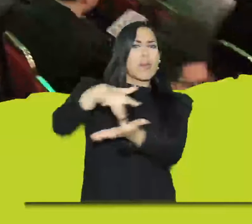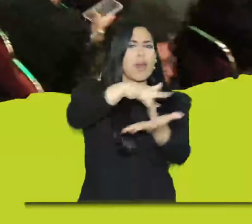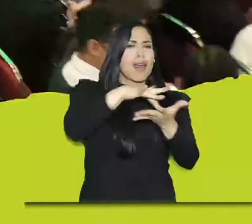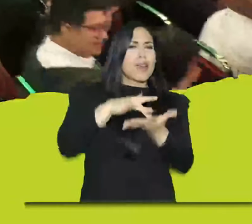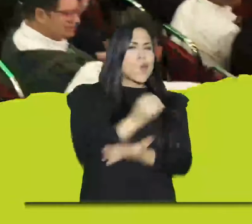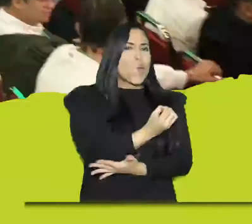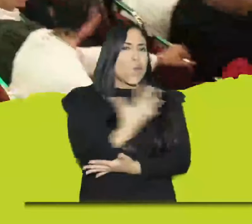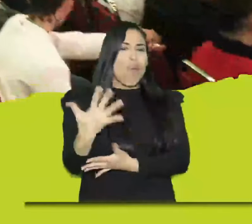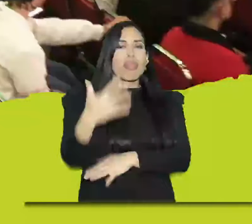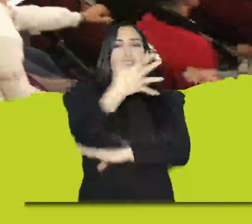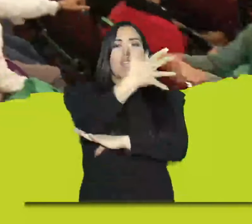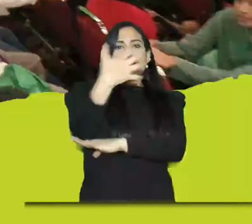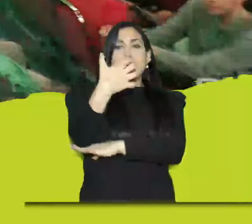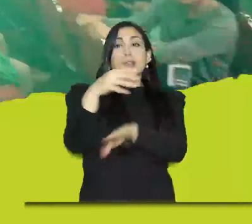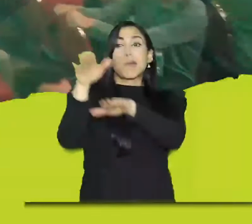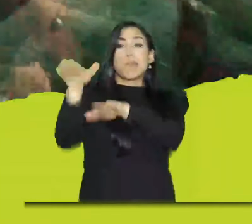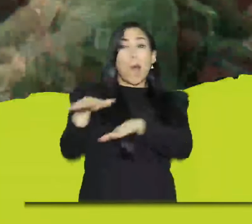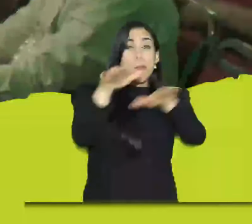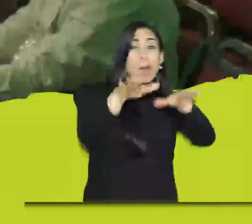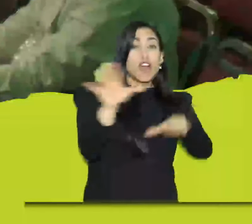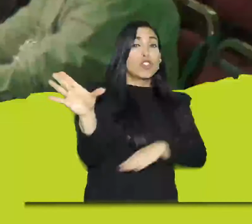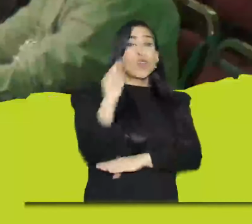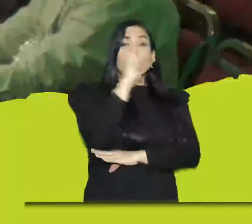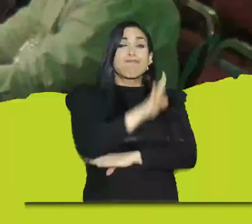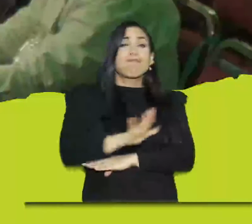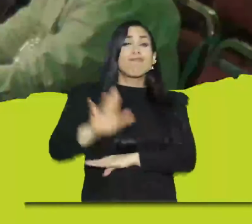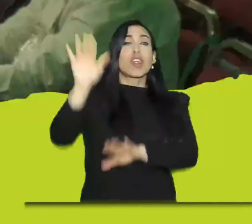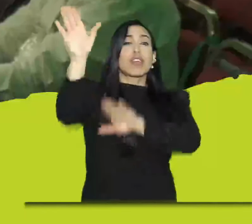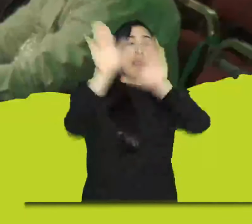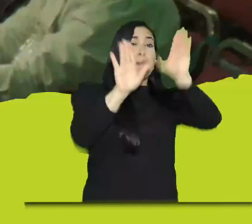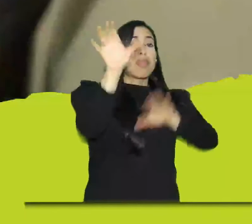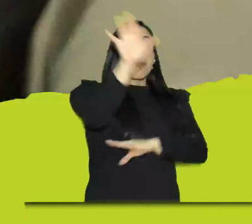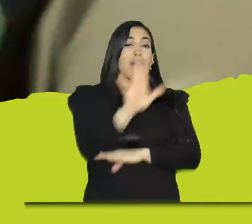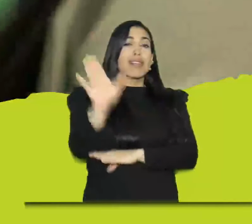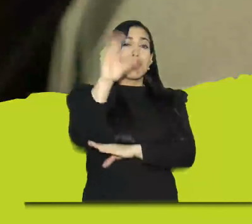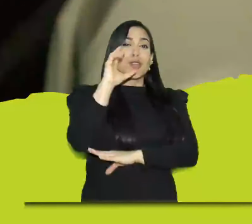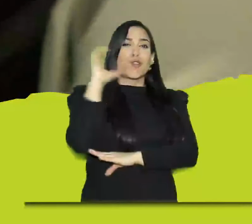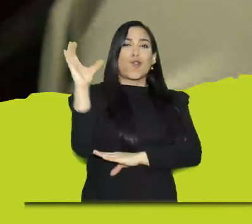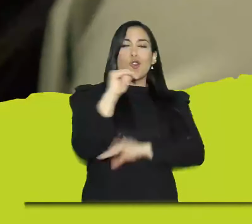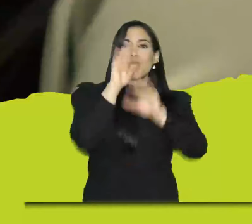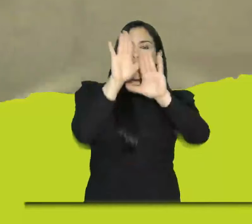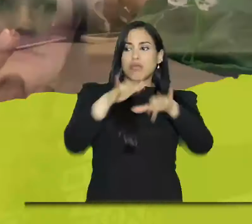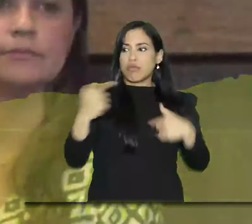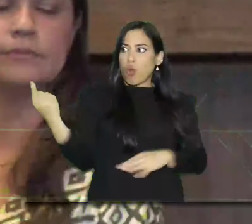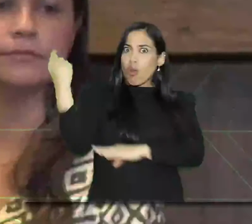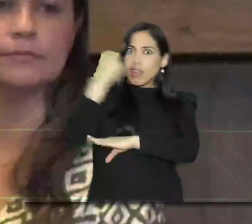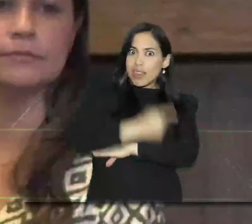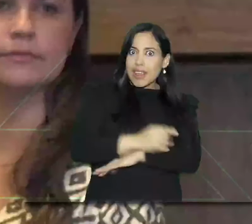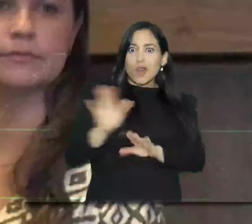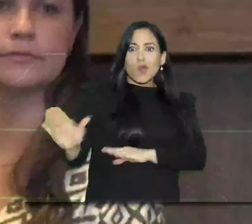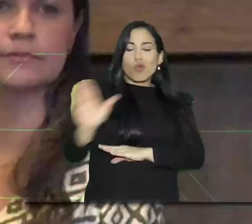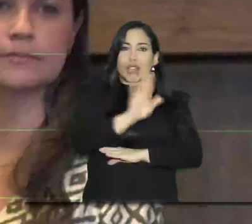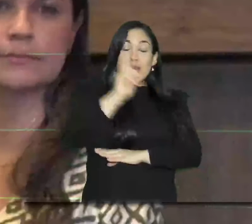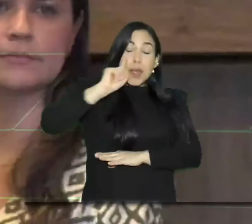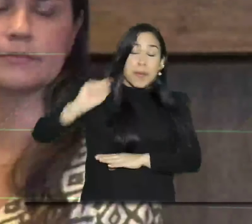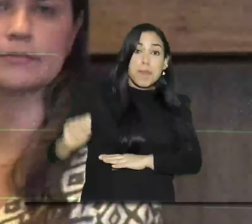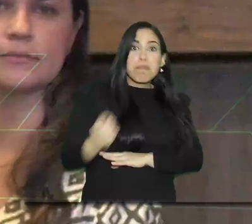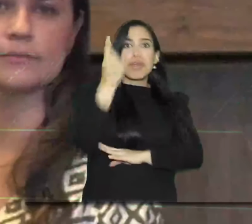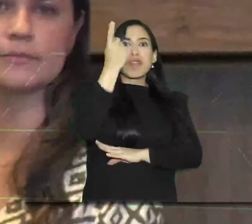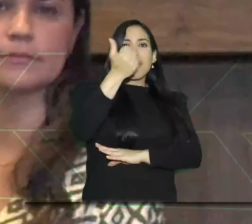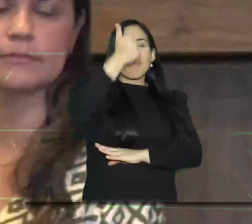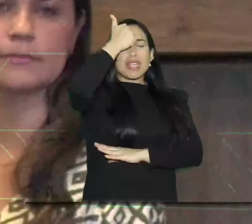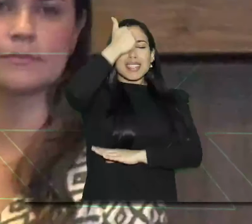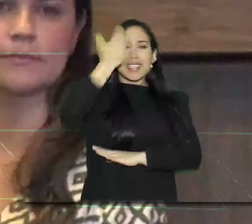en el que participaron más de 500 delegados de todos los departamentos de Colombia. Que hoy de ustedes, el